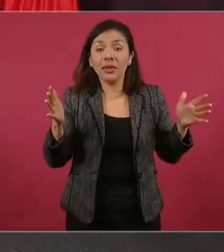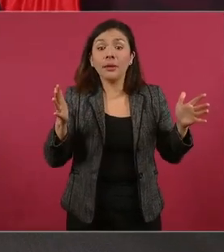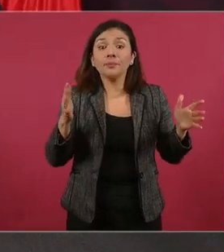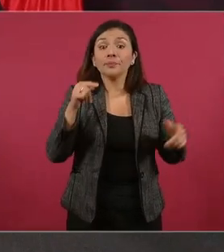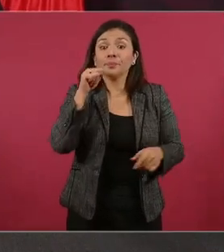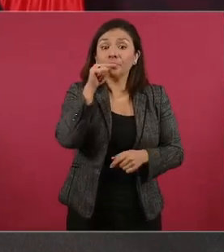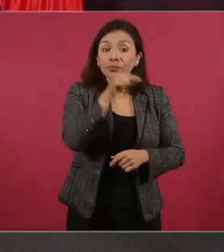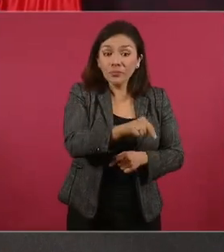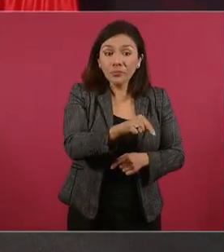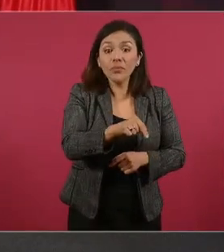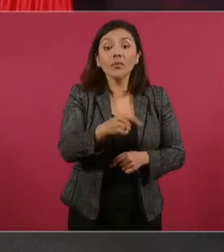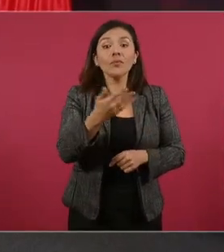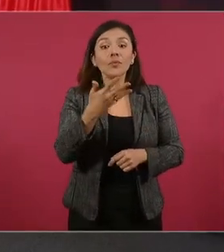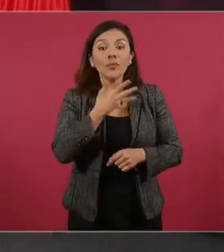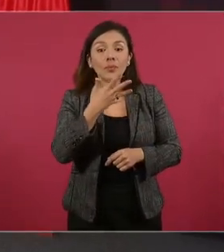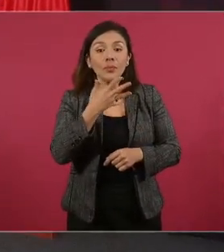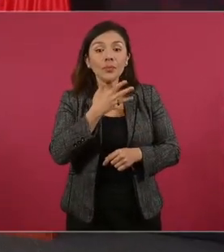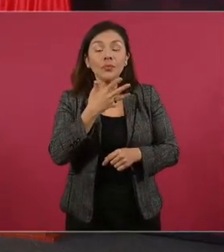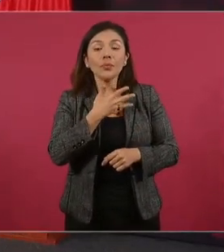están